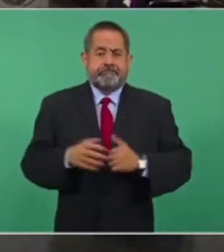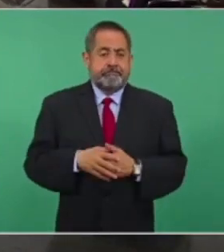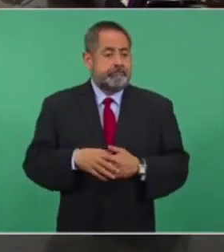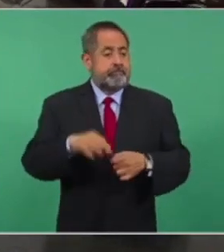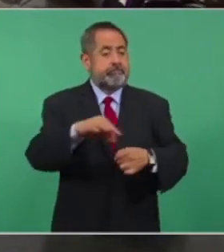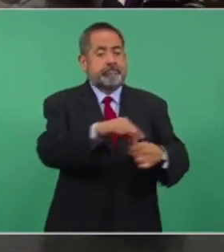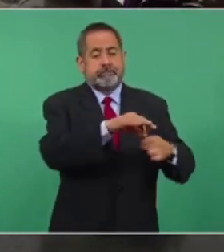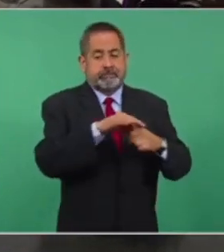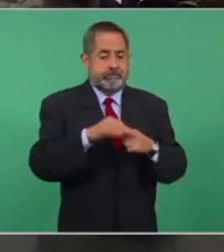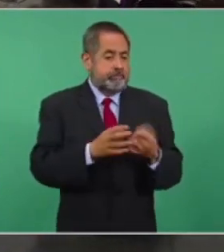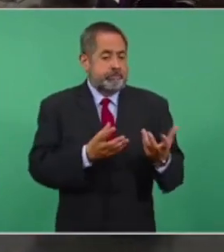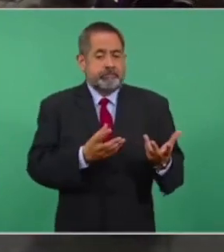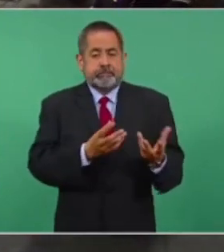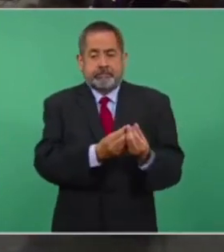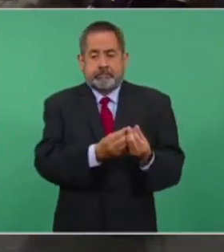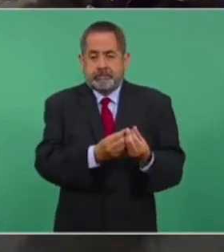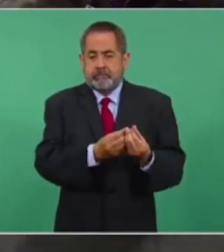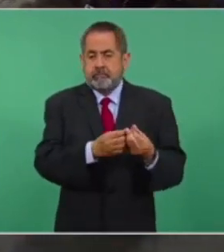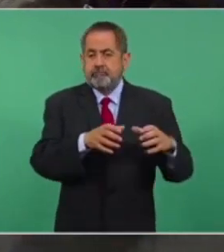Votaron juntos,